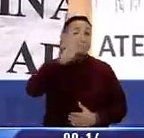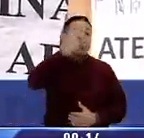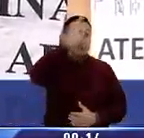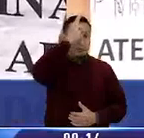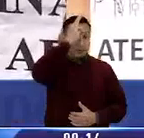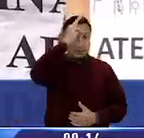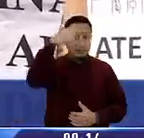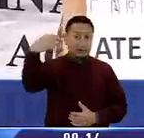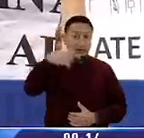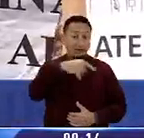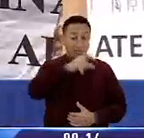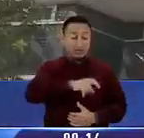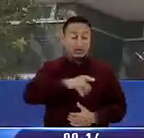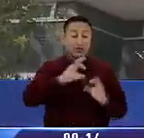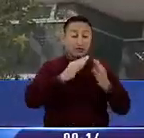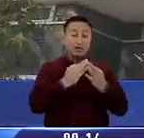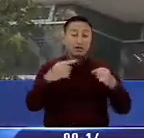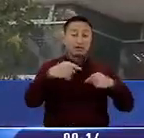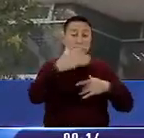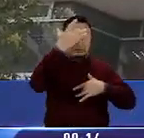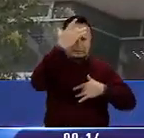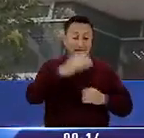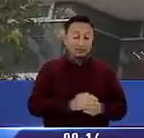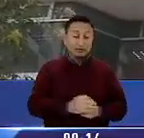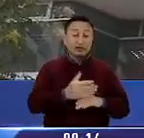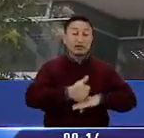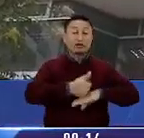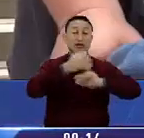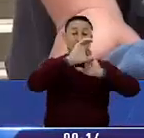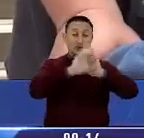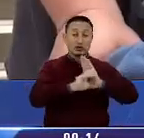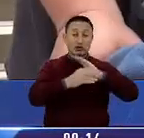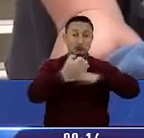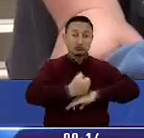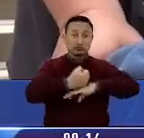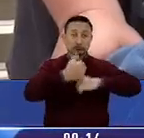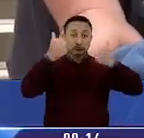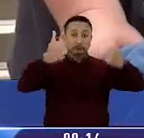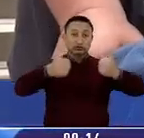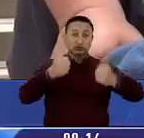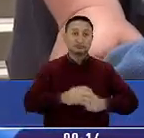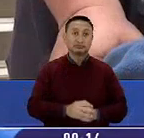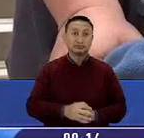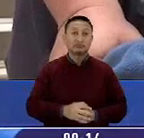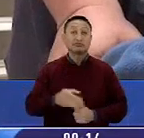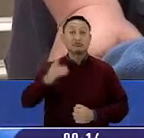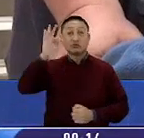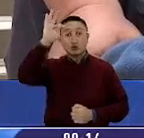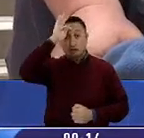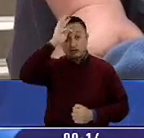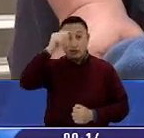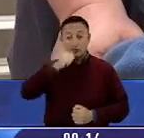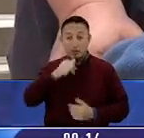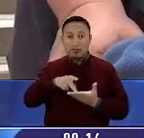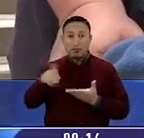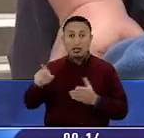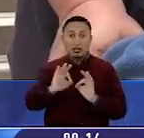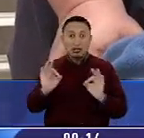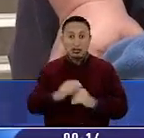a protestar, esta vez frente a la Corte Constitucional del Ecuador. Si no pagan a las dializadoras,